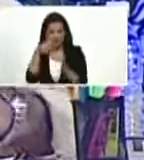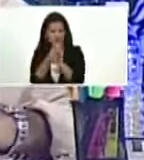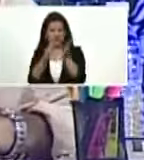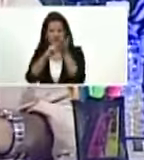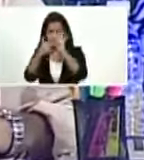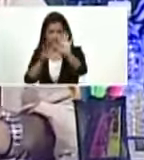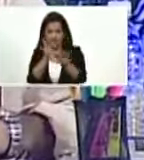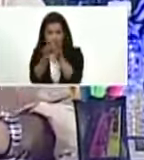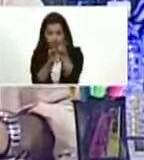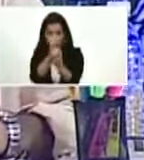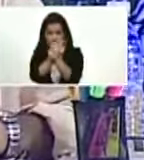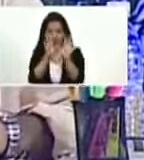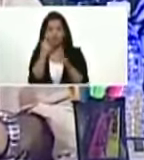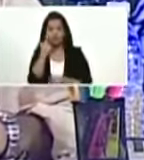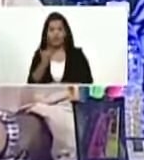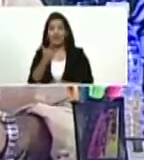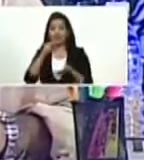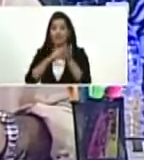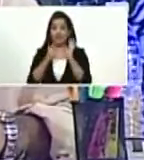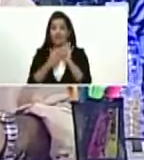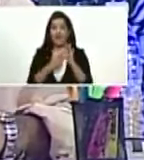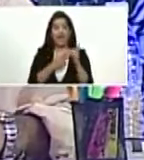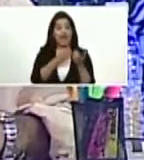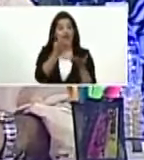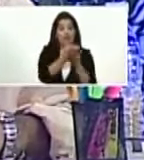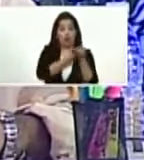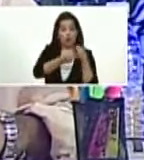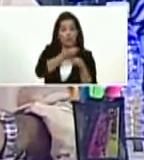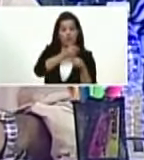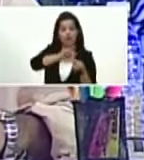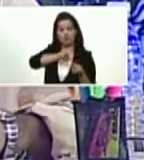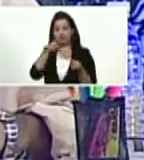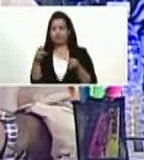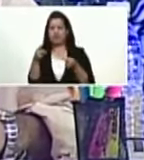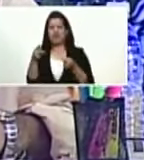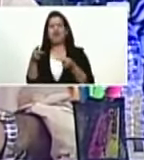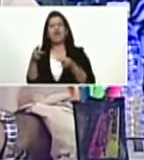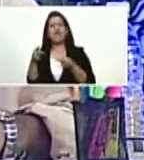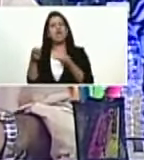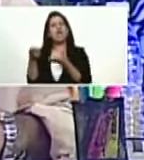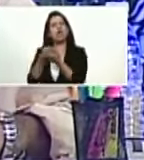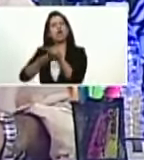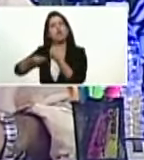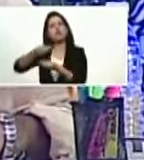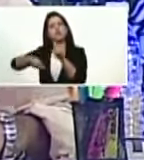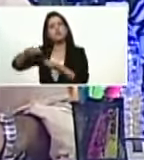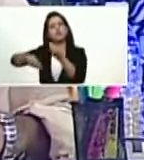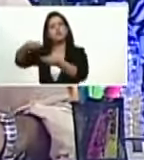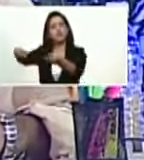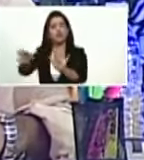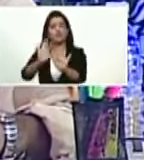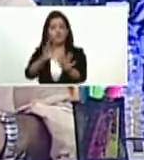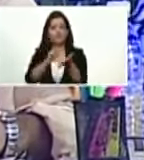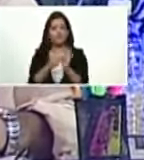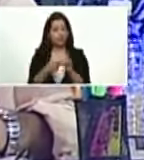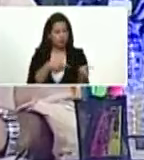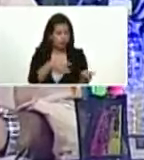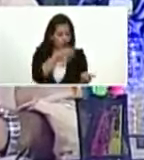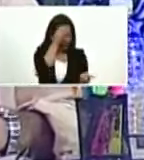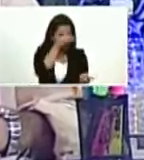derivación tecnocrática de la economía. Uno puede tomar instrumentos de todo eso,